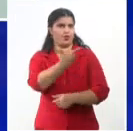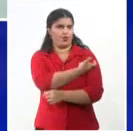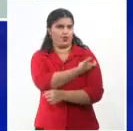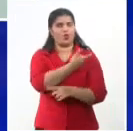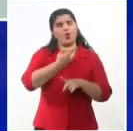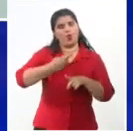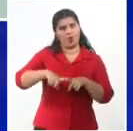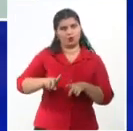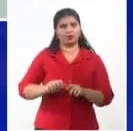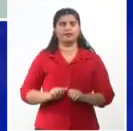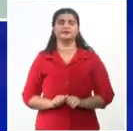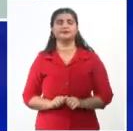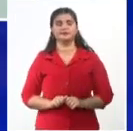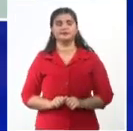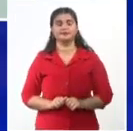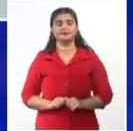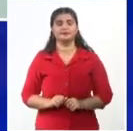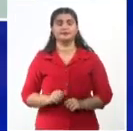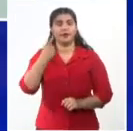general, el